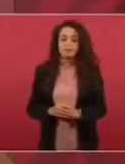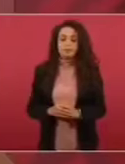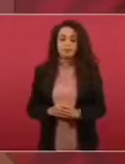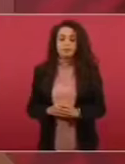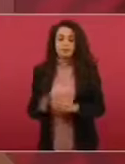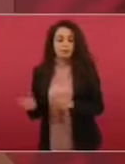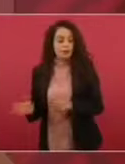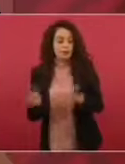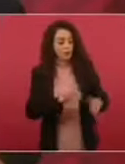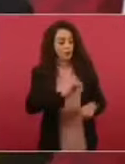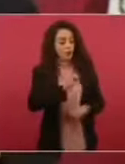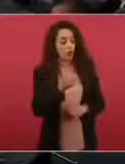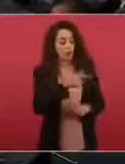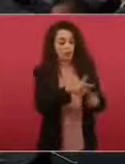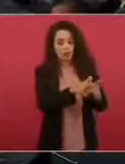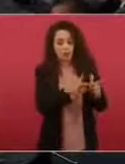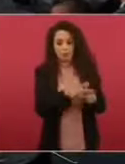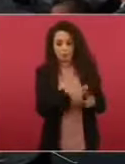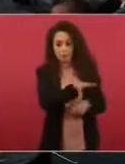otro bloque,